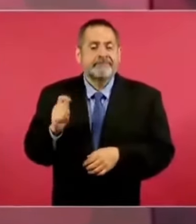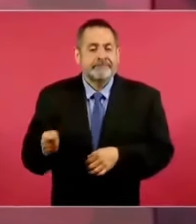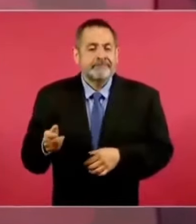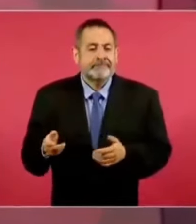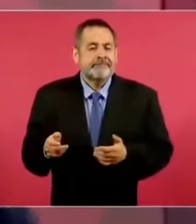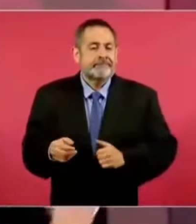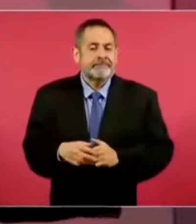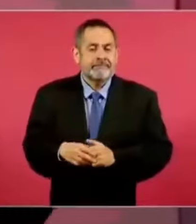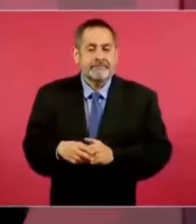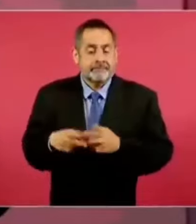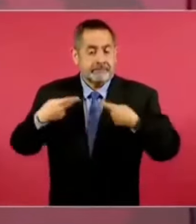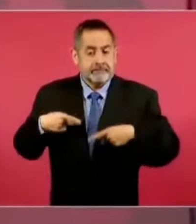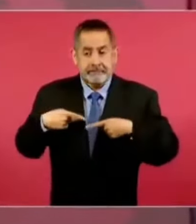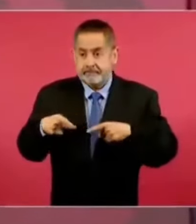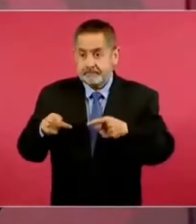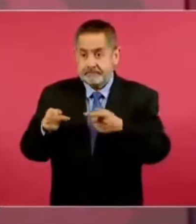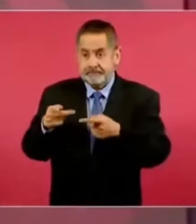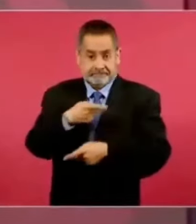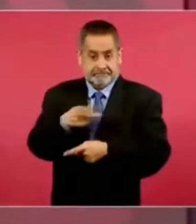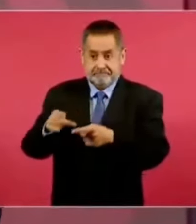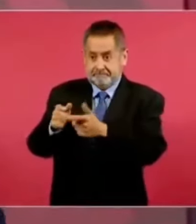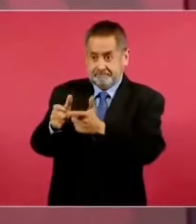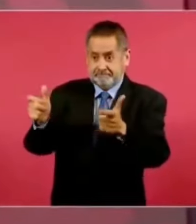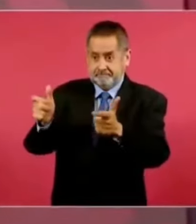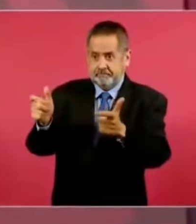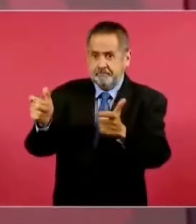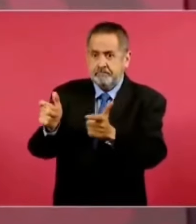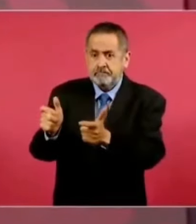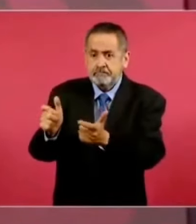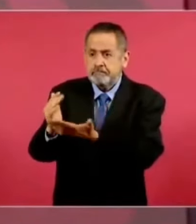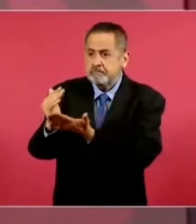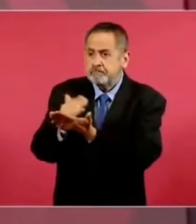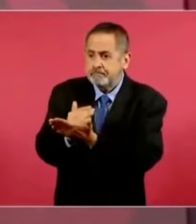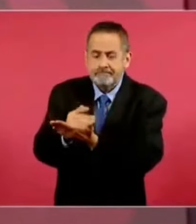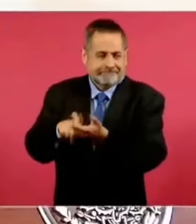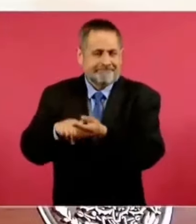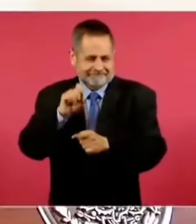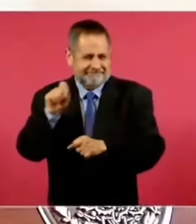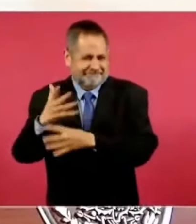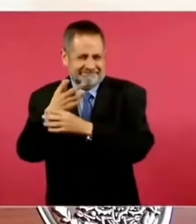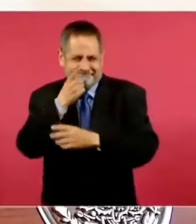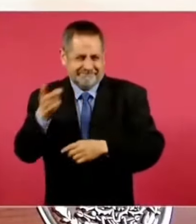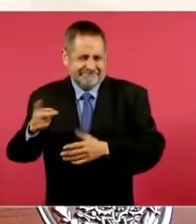se reduce, que es lo que dice el ingeniero Cárdenas,